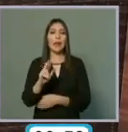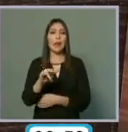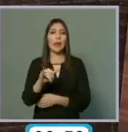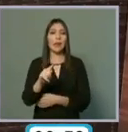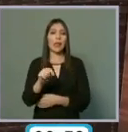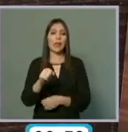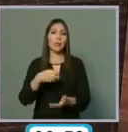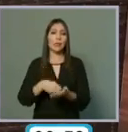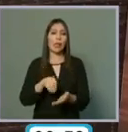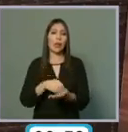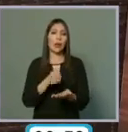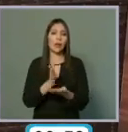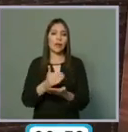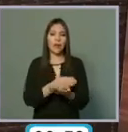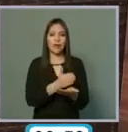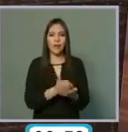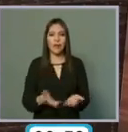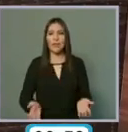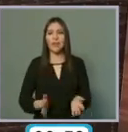¿no?